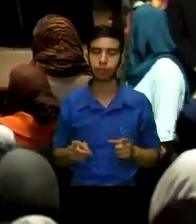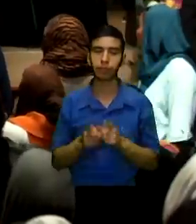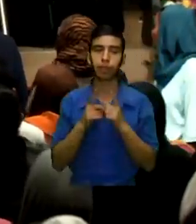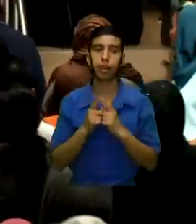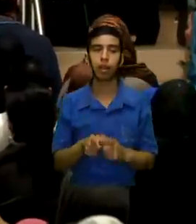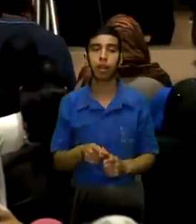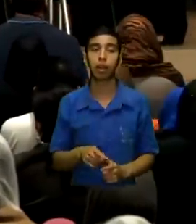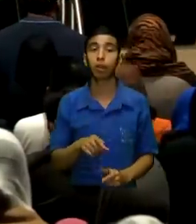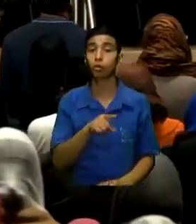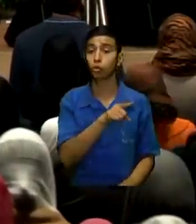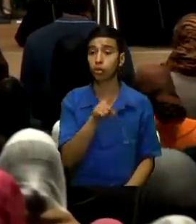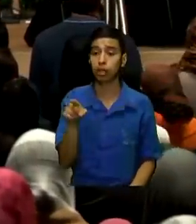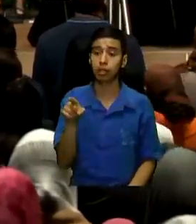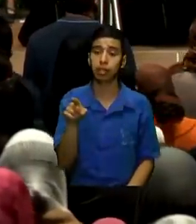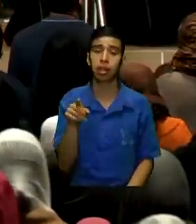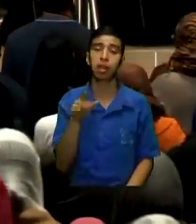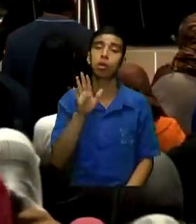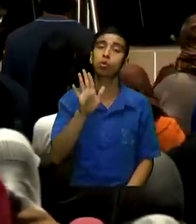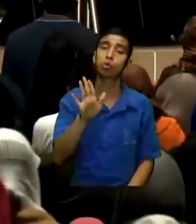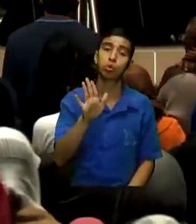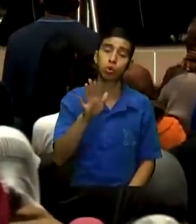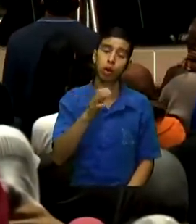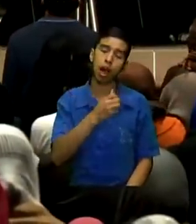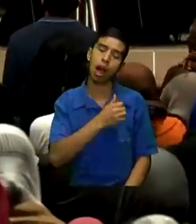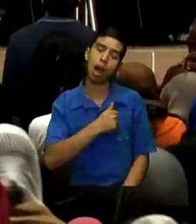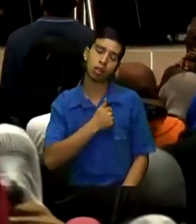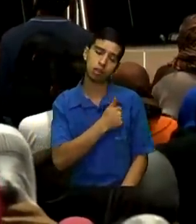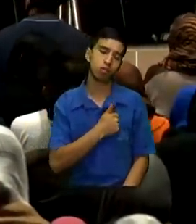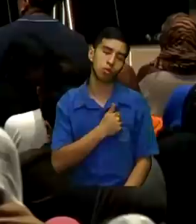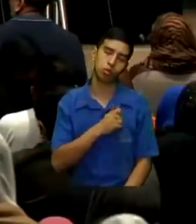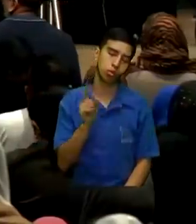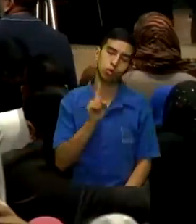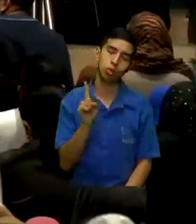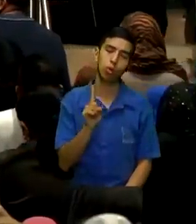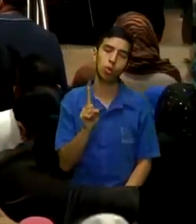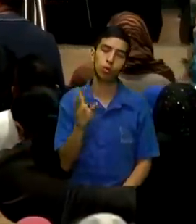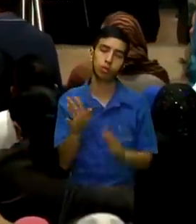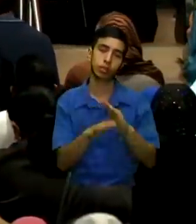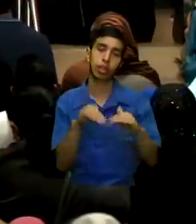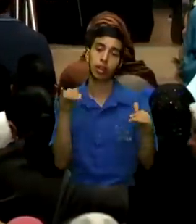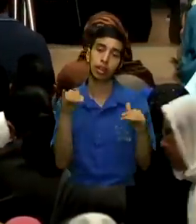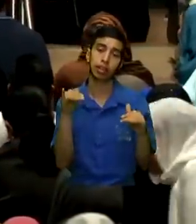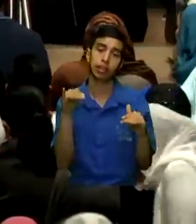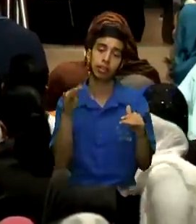Esa misma actitud, hermano, no salga de la presencia del Señor si usted está recibiendo.